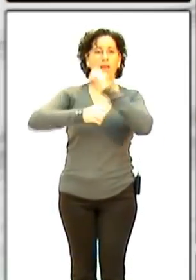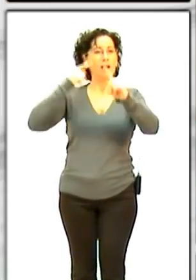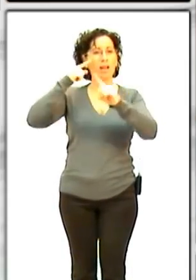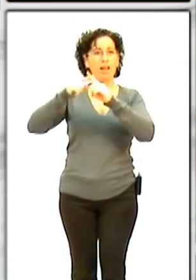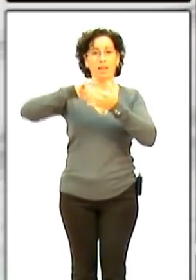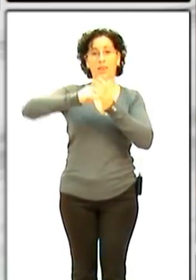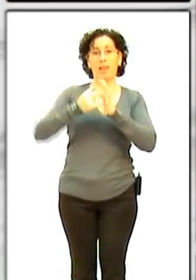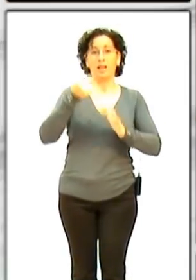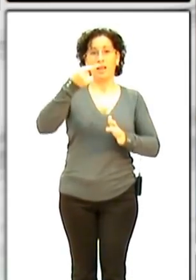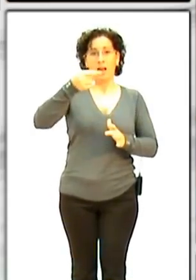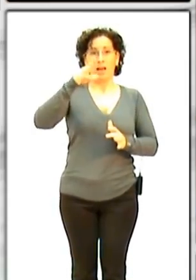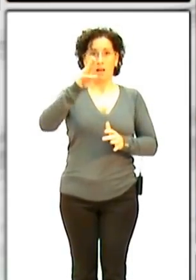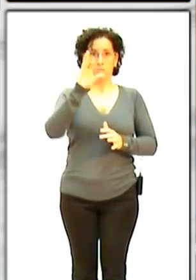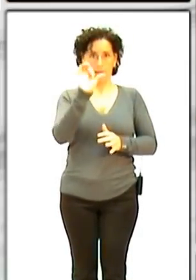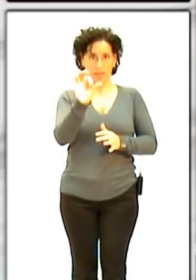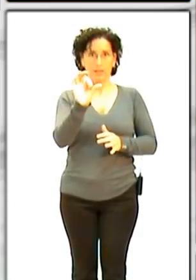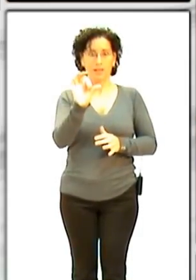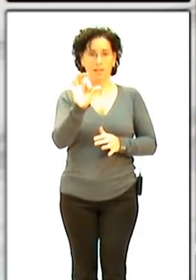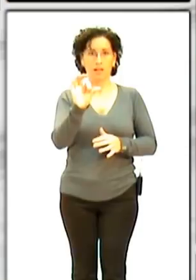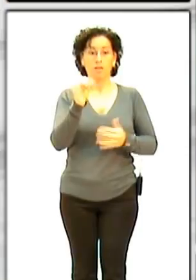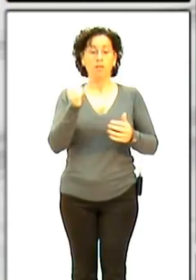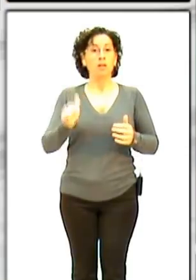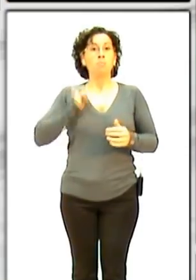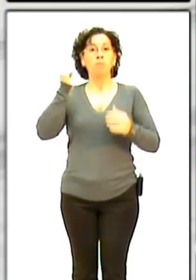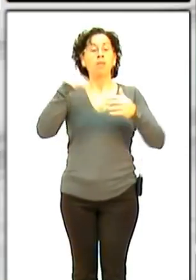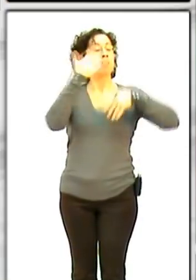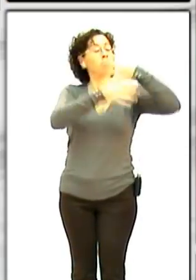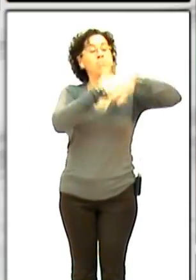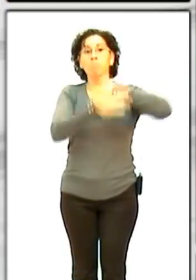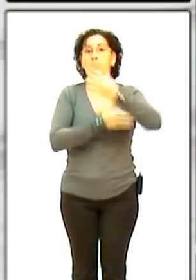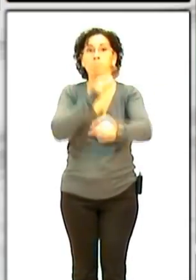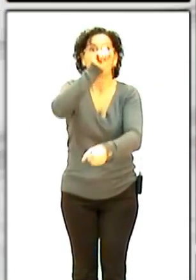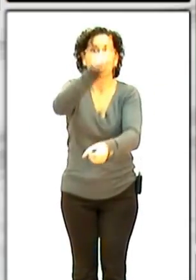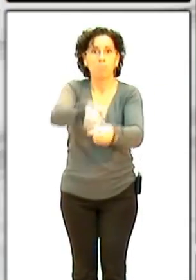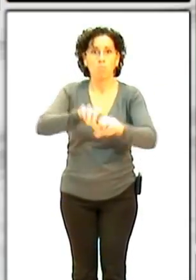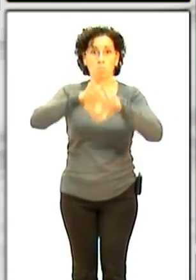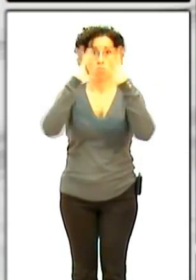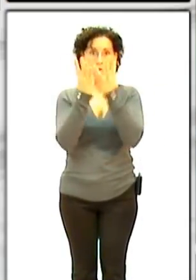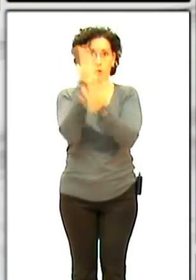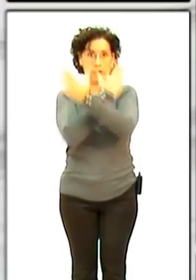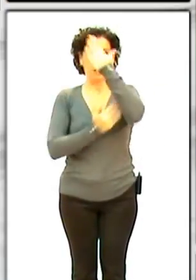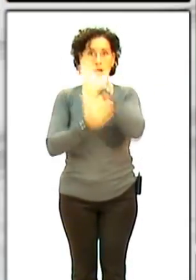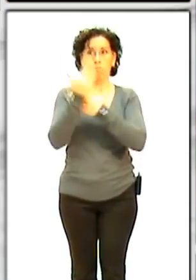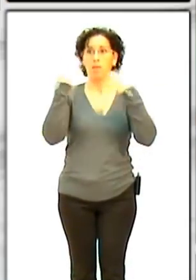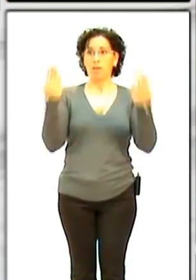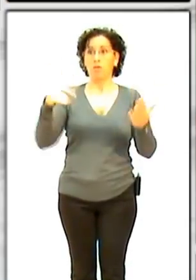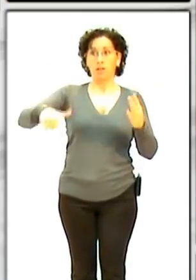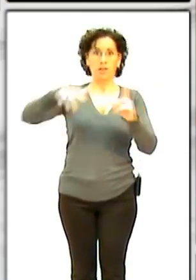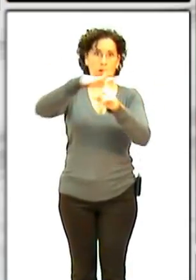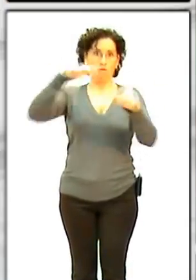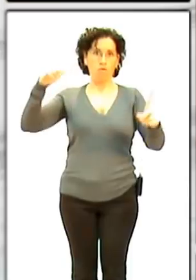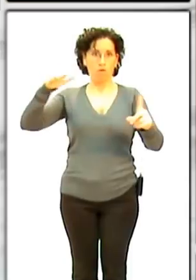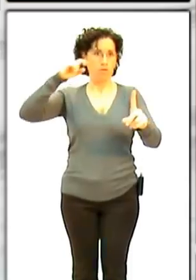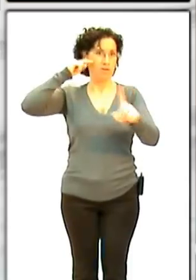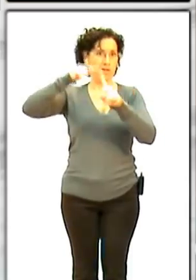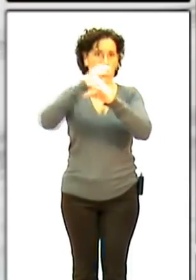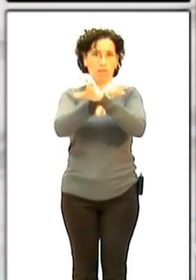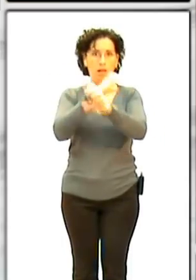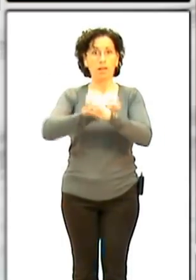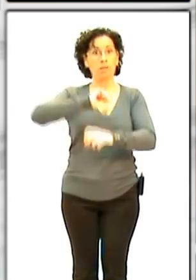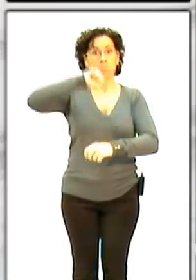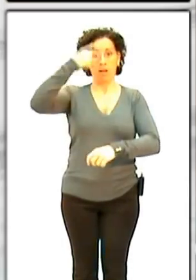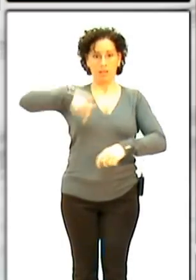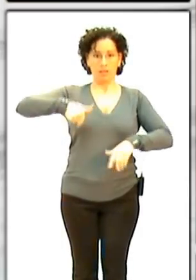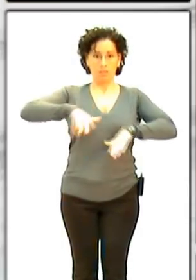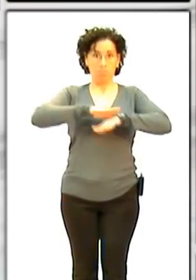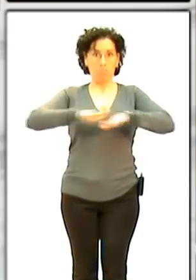GPS. Y he terminado al final en el mundo de la discapacidad, y la verdad es que en este foro, en el del CENTAC y concretamente en esta mesa, pues